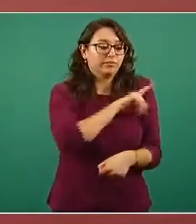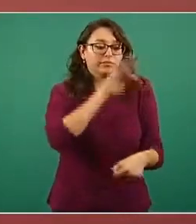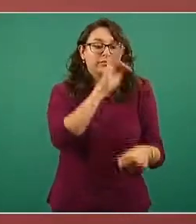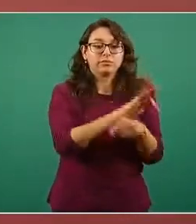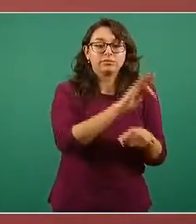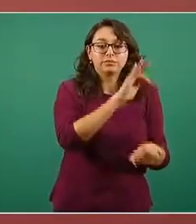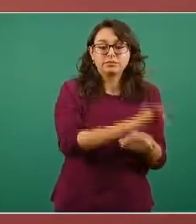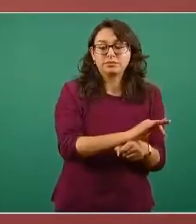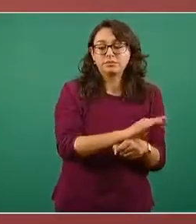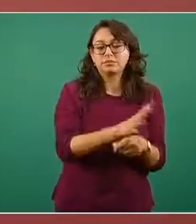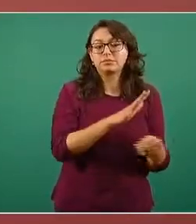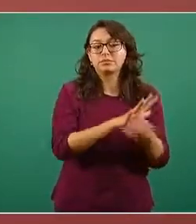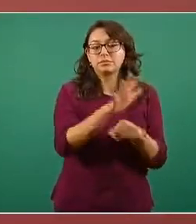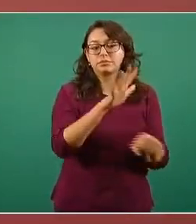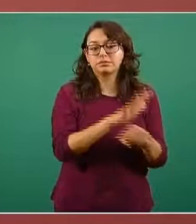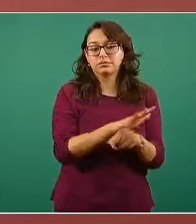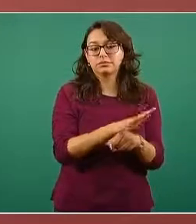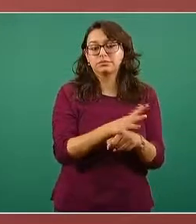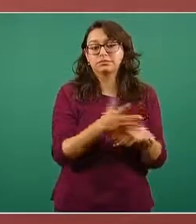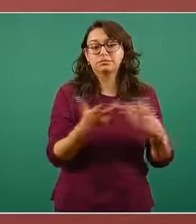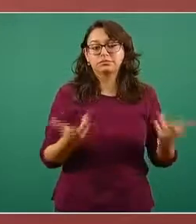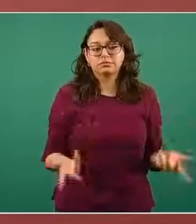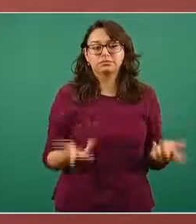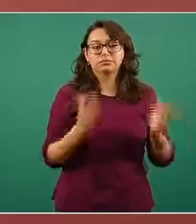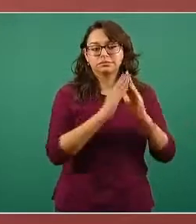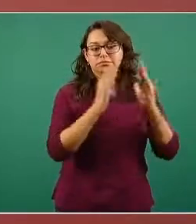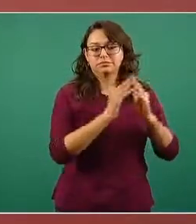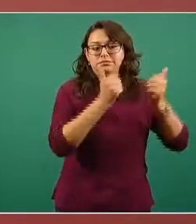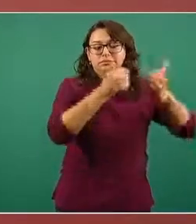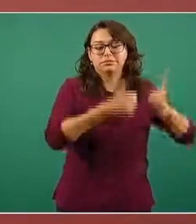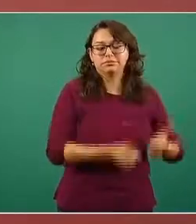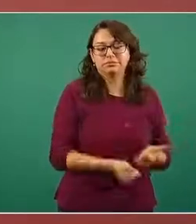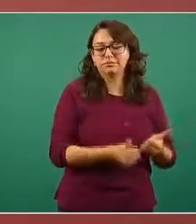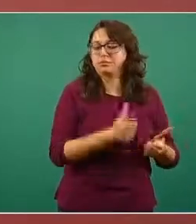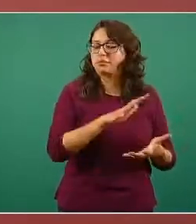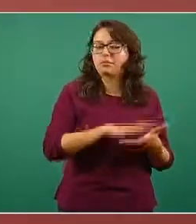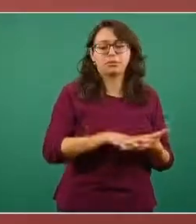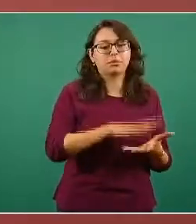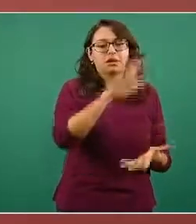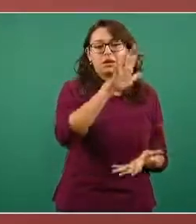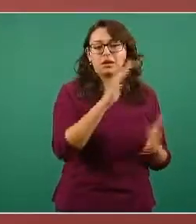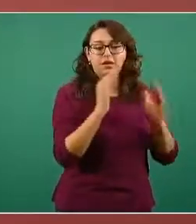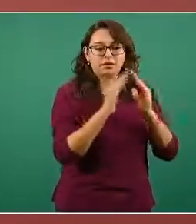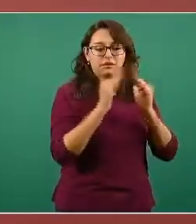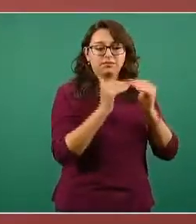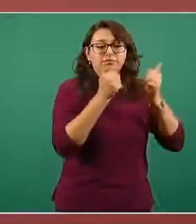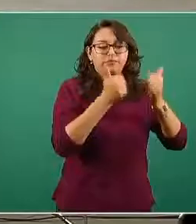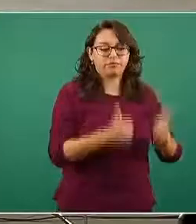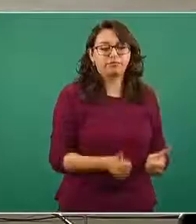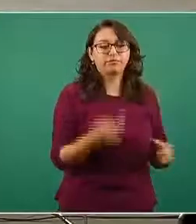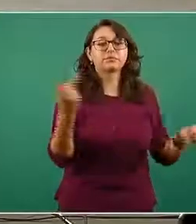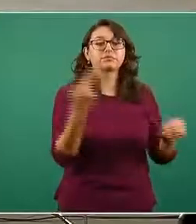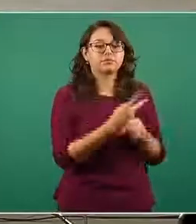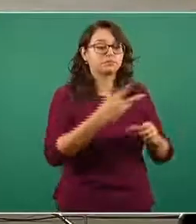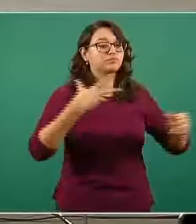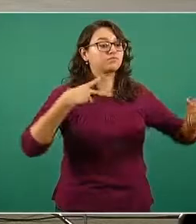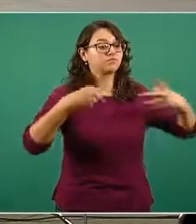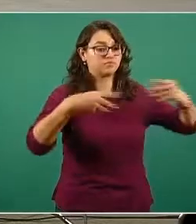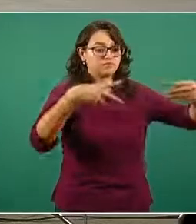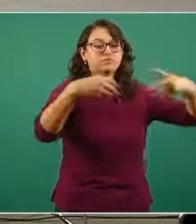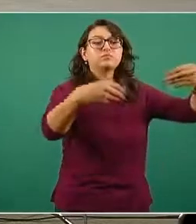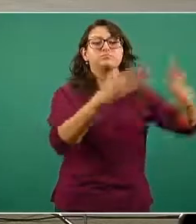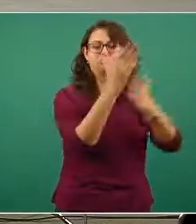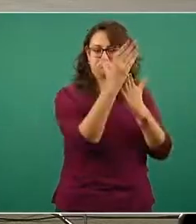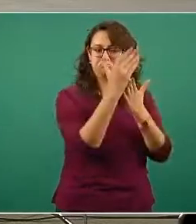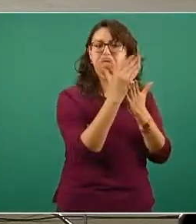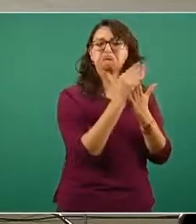este caso son mayormente el confinamiento. Si confinamos, desde luego logramos disminuir